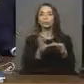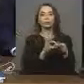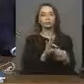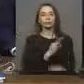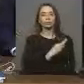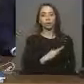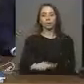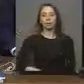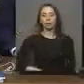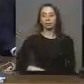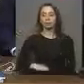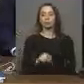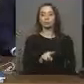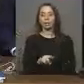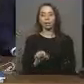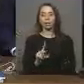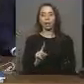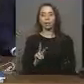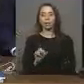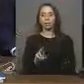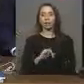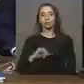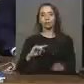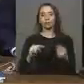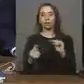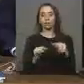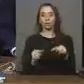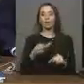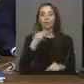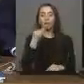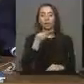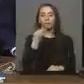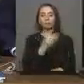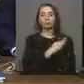diputado Saldívar. Continuando con el debate, tiene la palabra el diputado Lautaro Carmona.